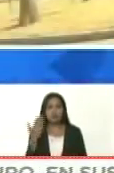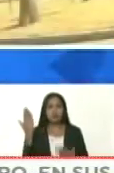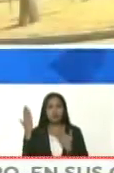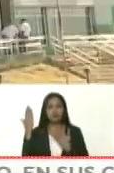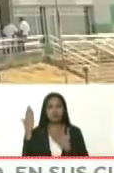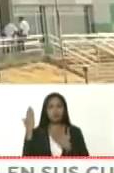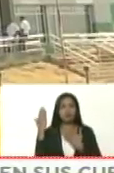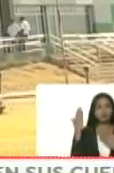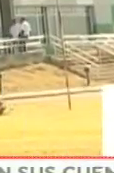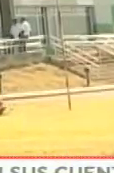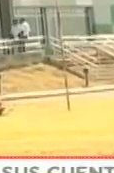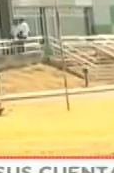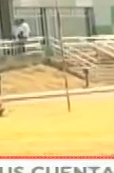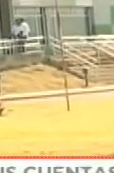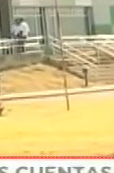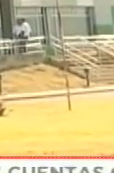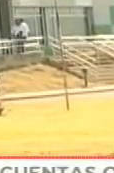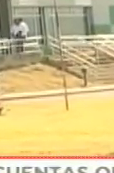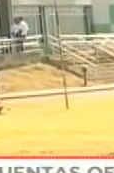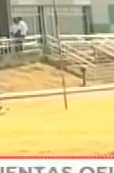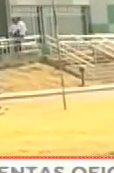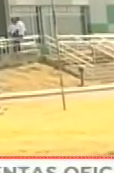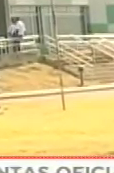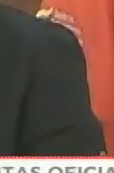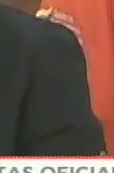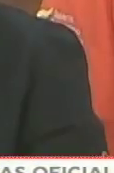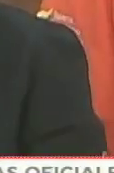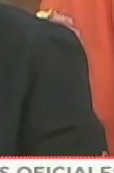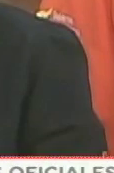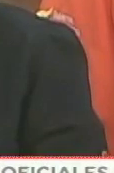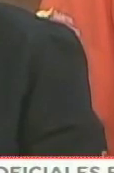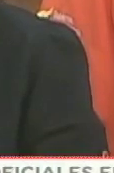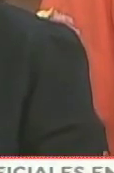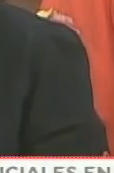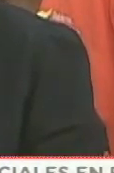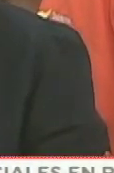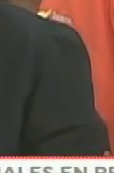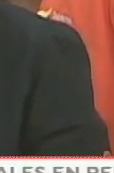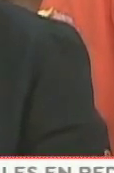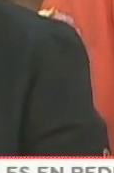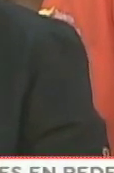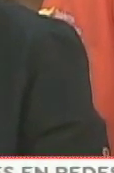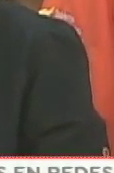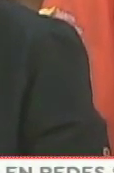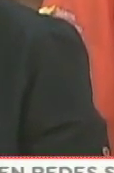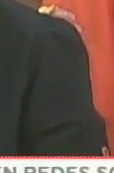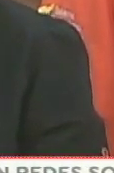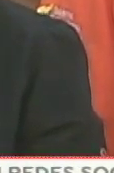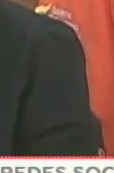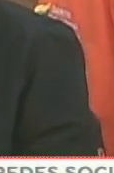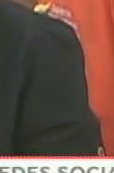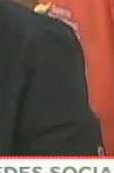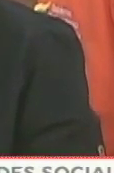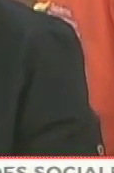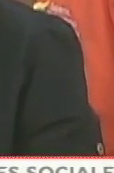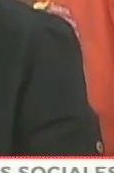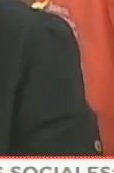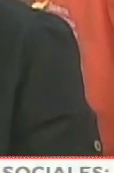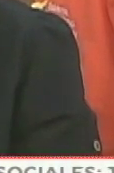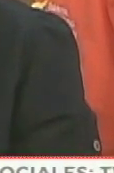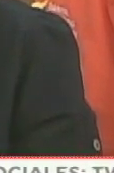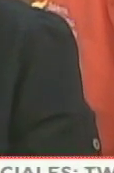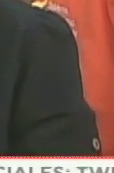compañero. Saludos, señor presidente. Nos encontramos en el centro de operaciones de la red Valle de la Pascua, Estado Guárico, con los compañeros